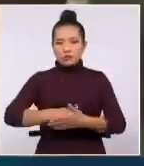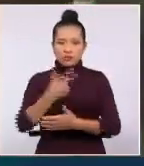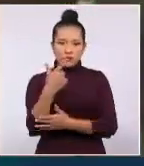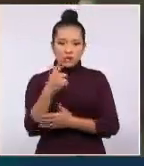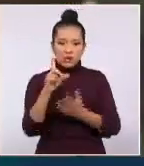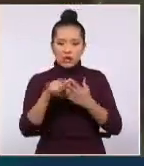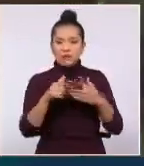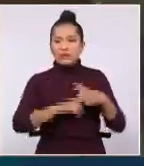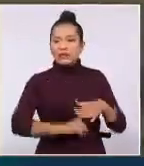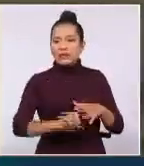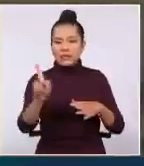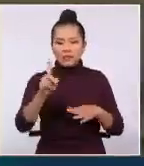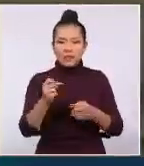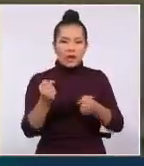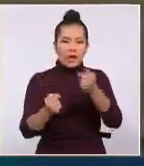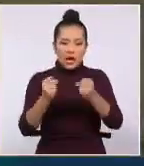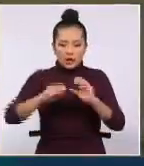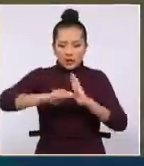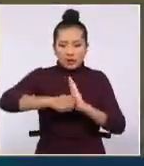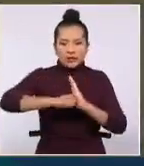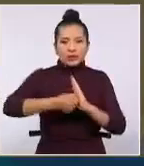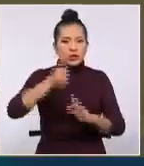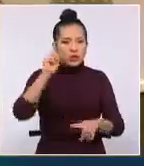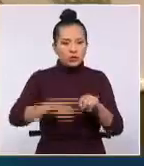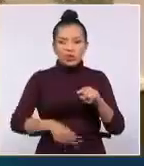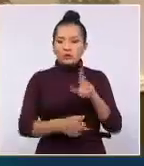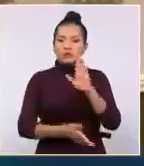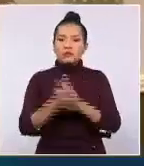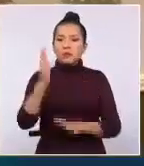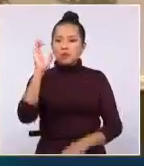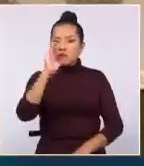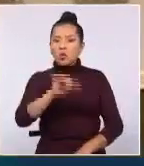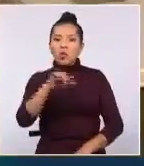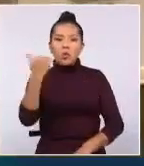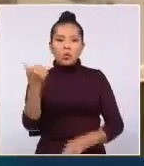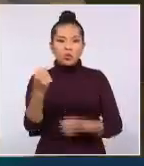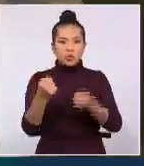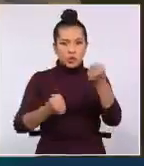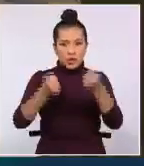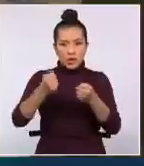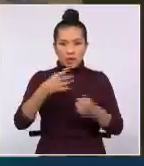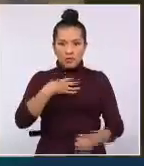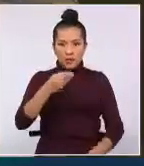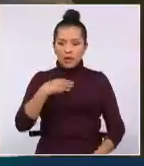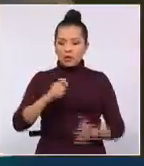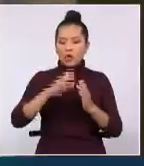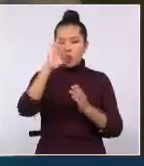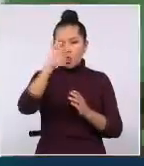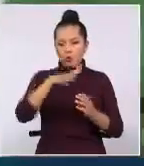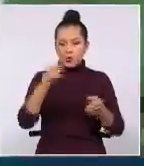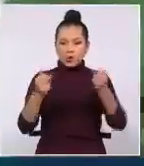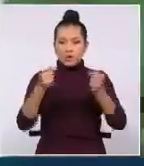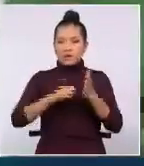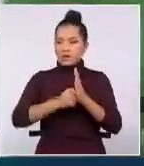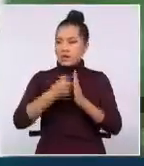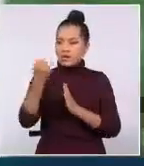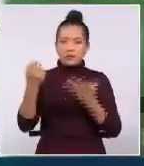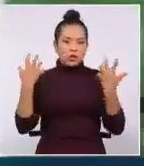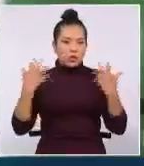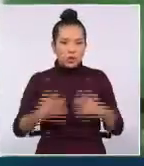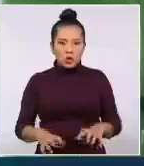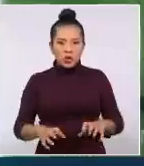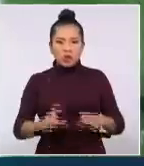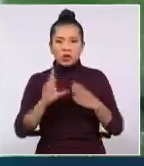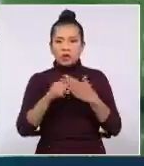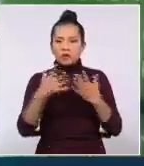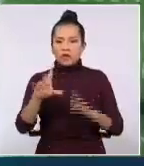de este lugar al no poder encender el vehículo, van a otro vehículo blanco donde el chofer se niega a dar las llaves, donde hay un forcejeo y el vehículo es